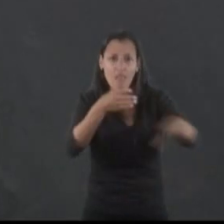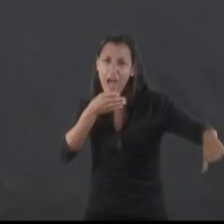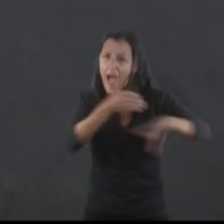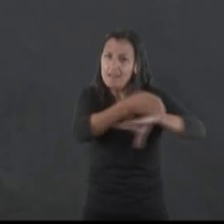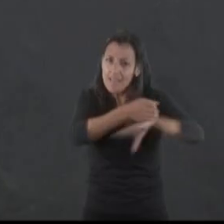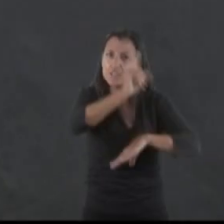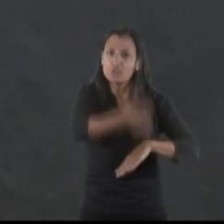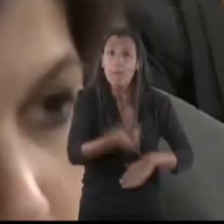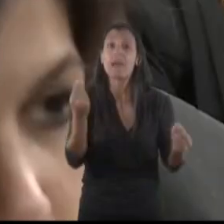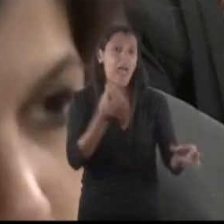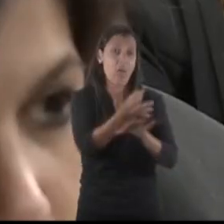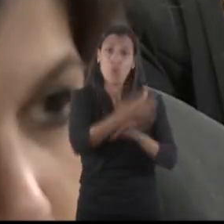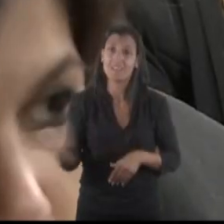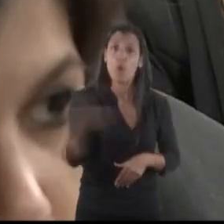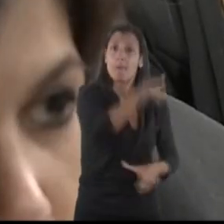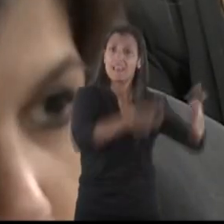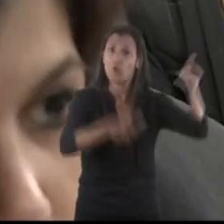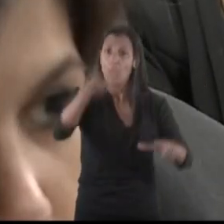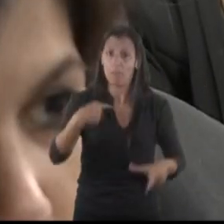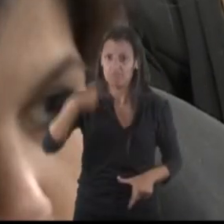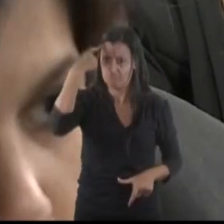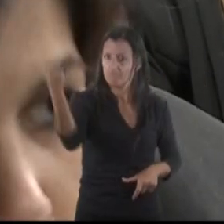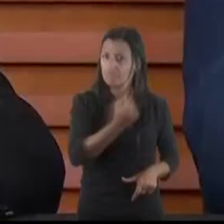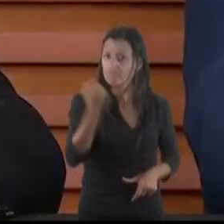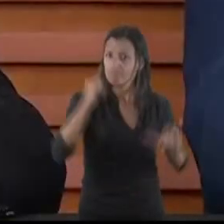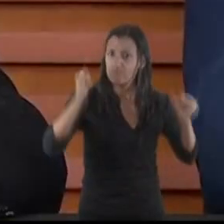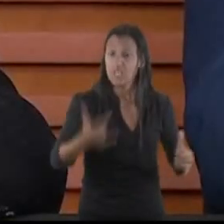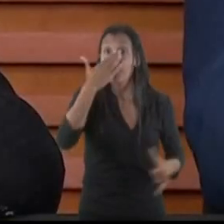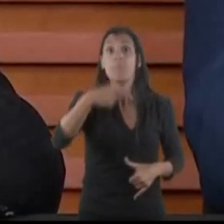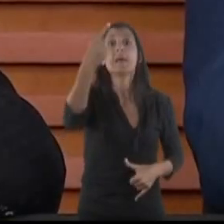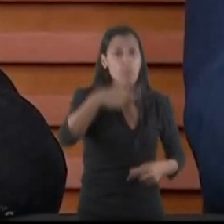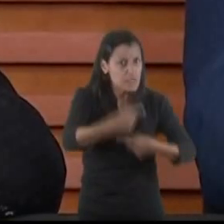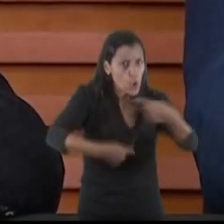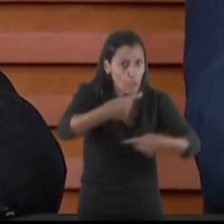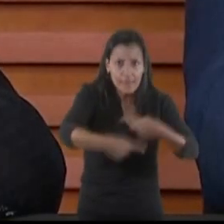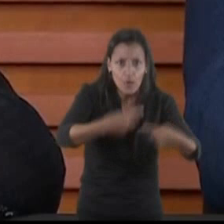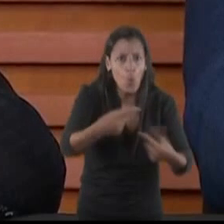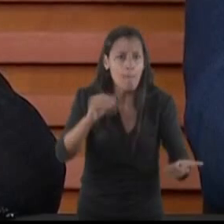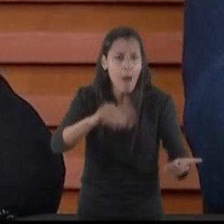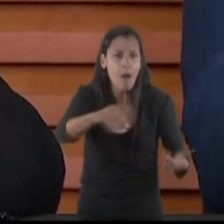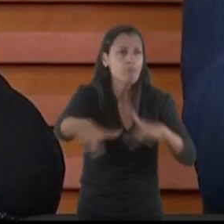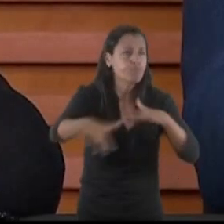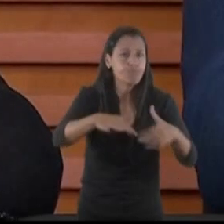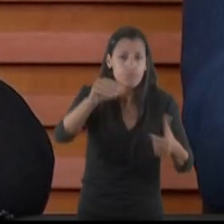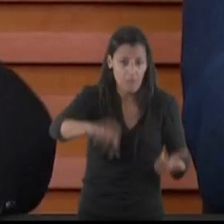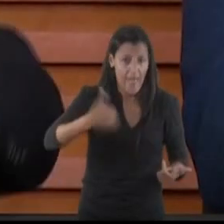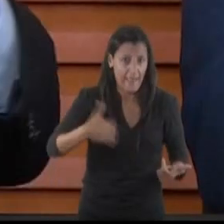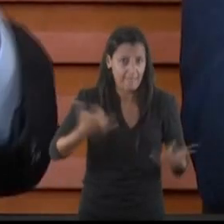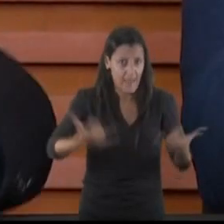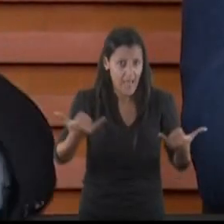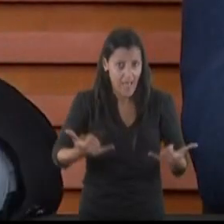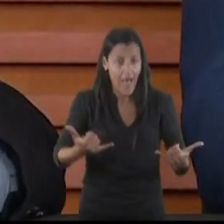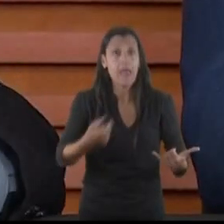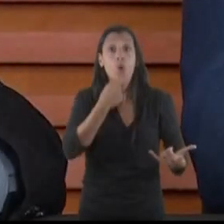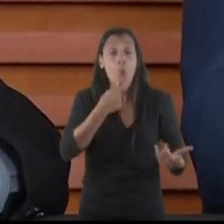a la educación. Y eso después siguió con otras acciones que ocurrieron en la Argentina, con